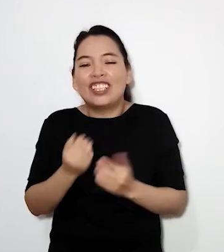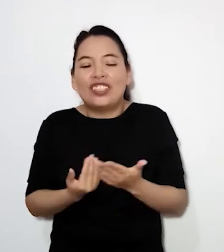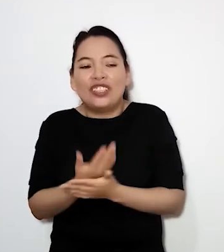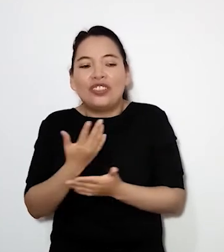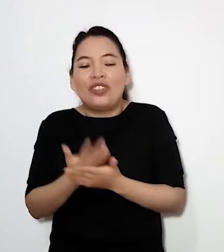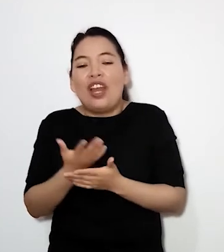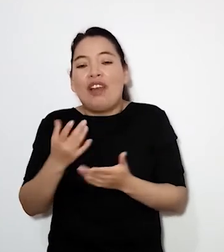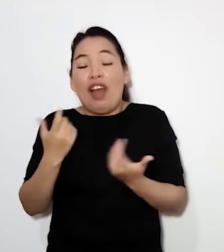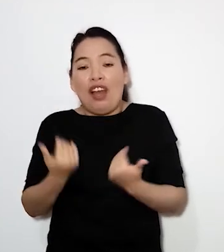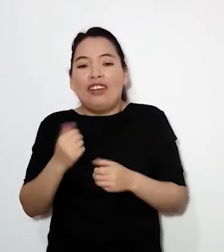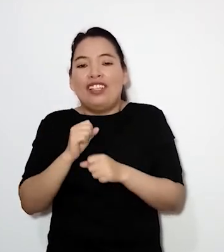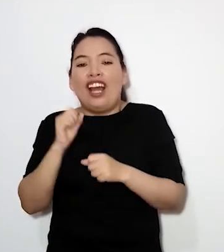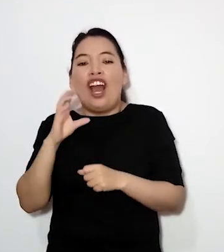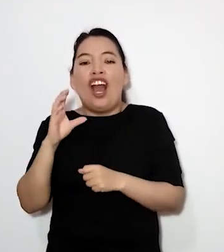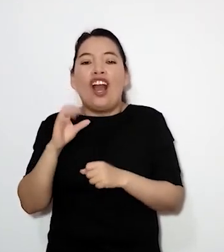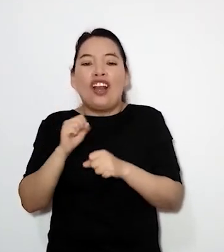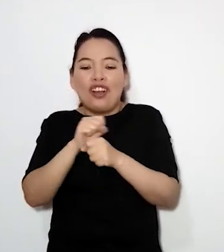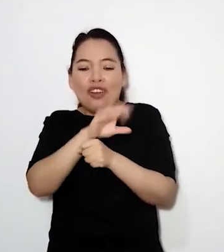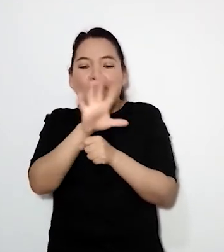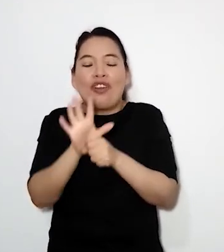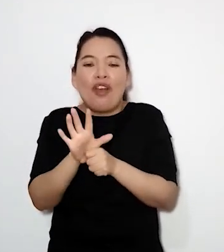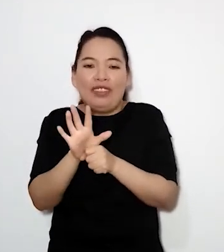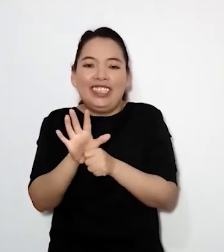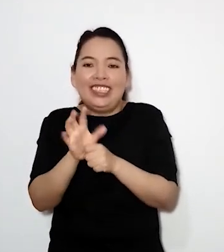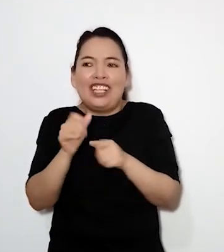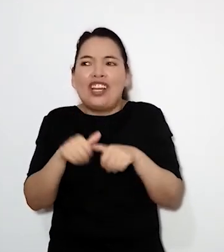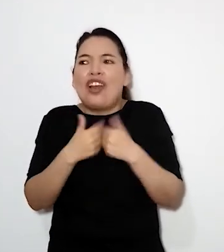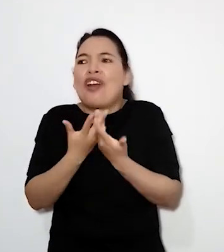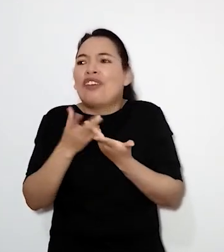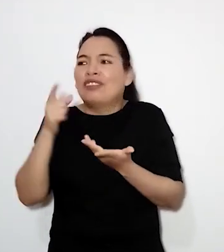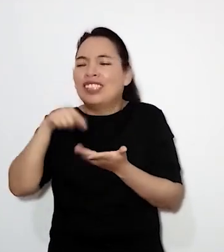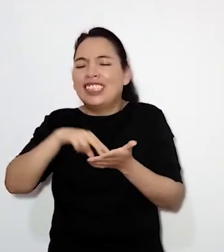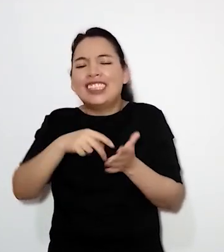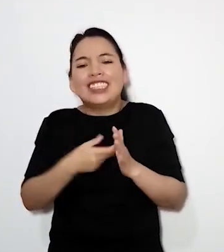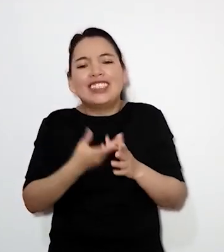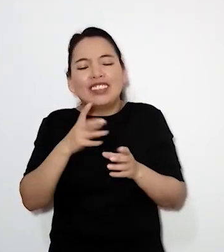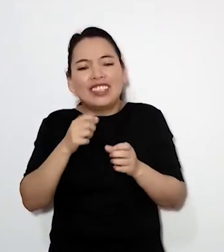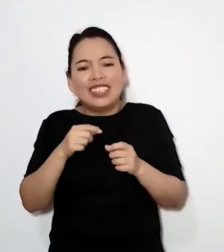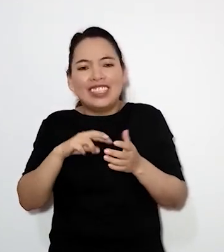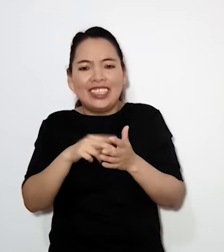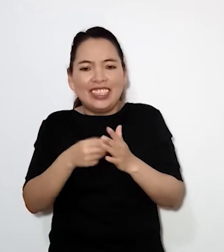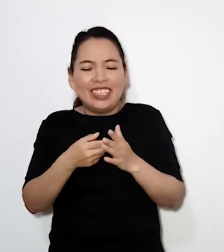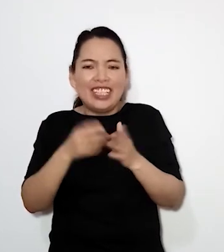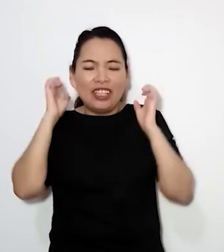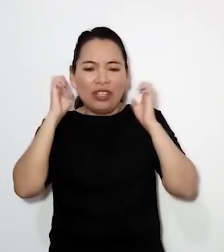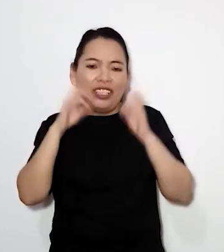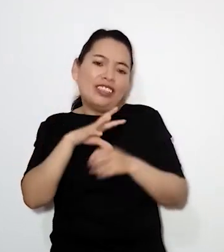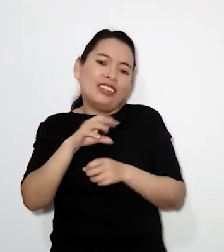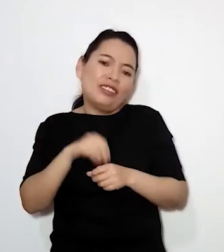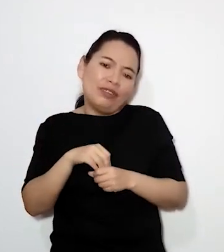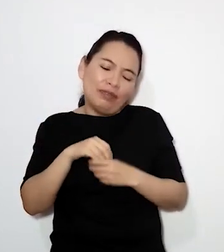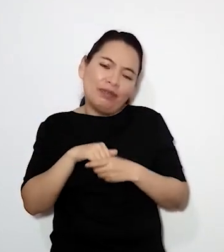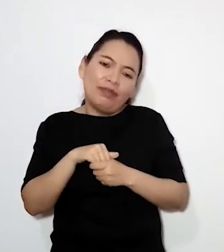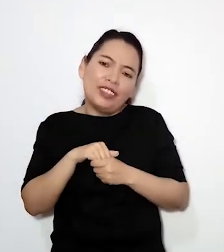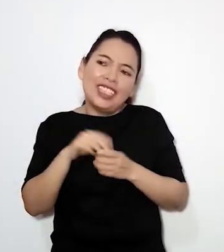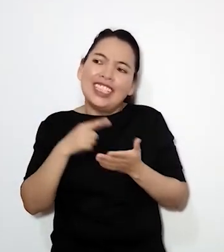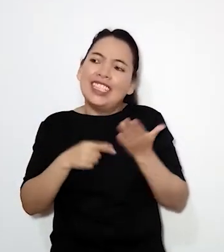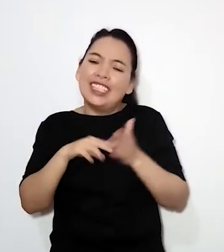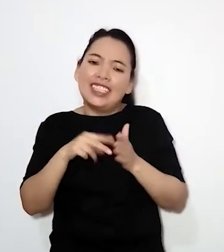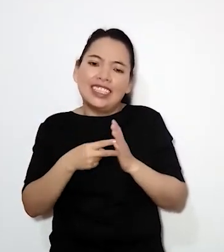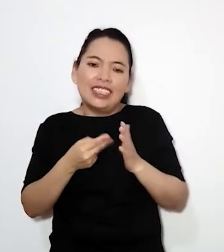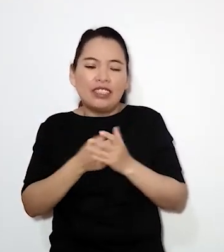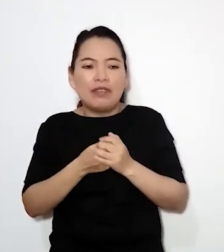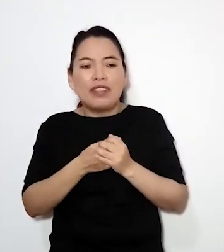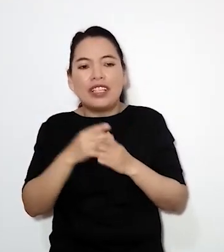significa educación? ¿Cómo se hace la educación inclusiva a distancia? ¿Qué significa ese proceso de